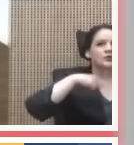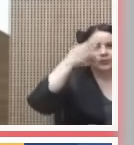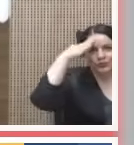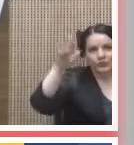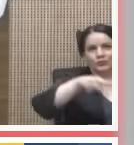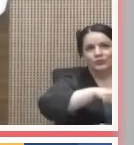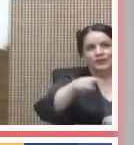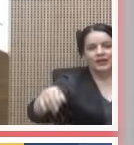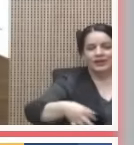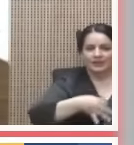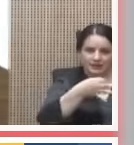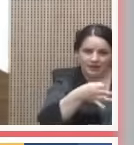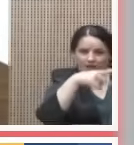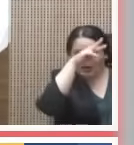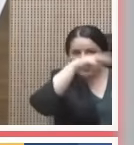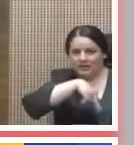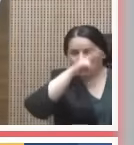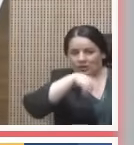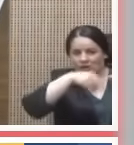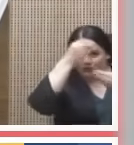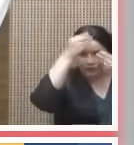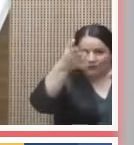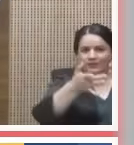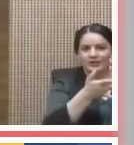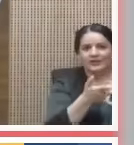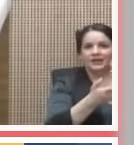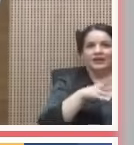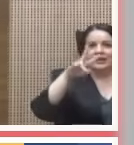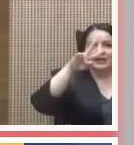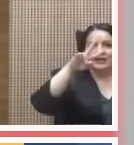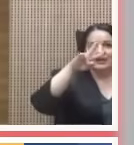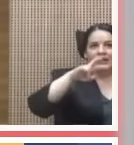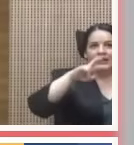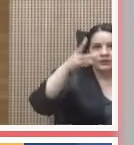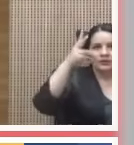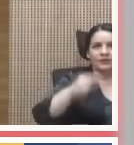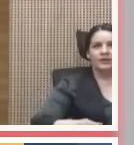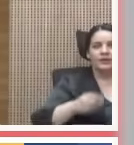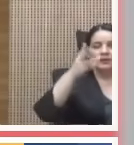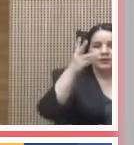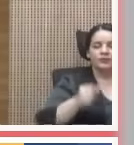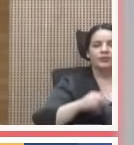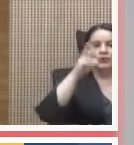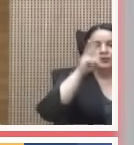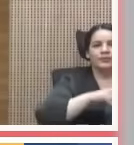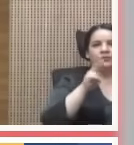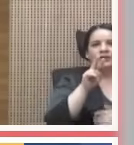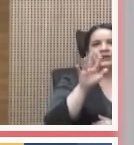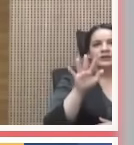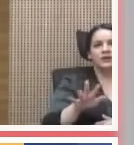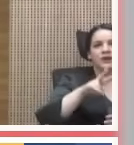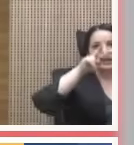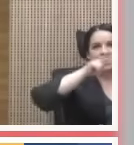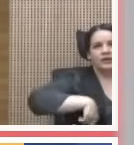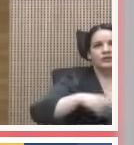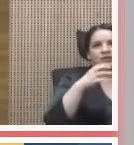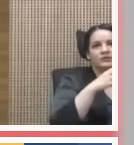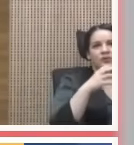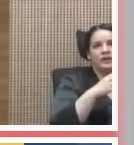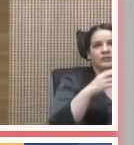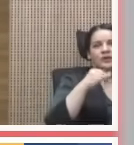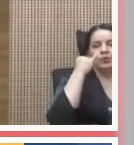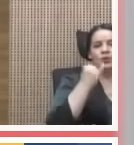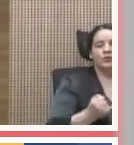leído el informe técnico de análisis presupuestario del presupuesto del 2025. Y le leo textualmente en las